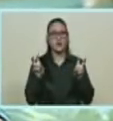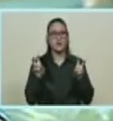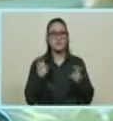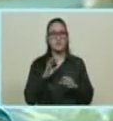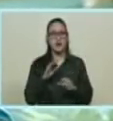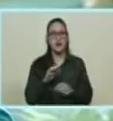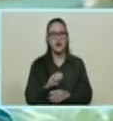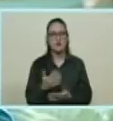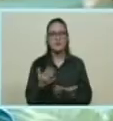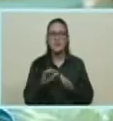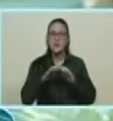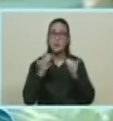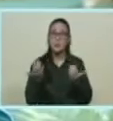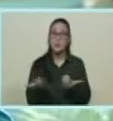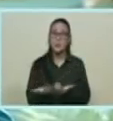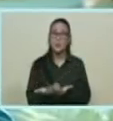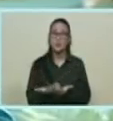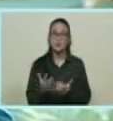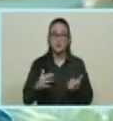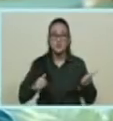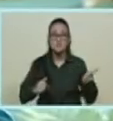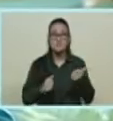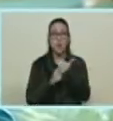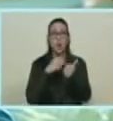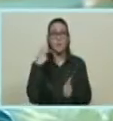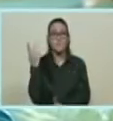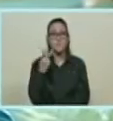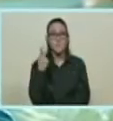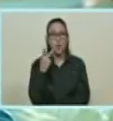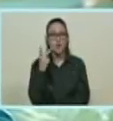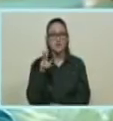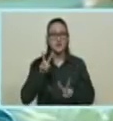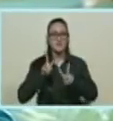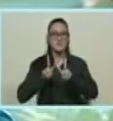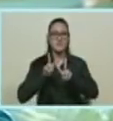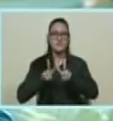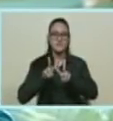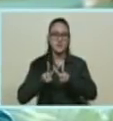potencias emergentes del mundo, para impulsar una política de vivienda